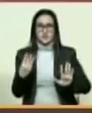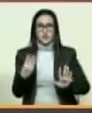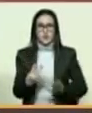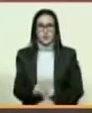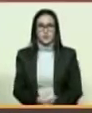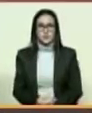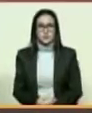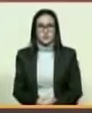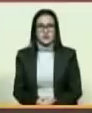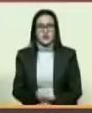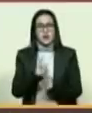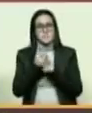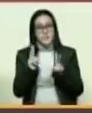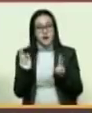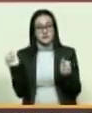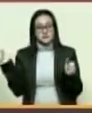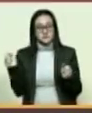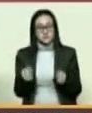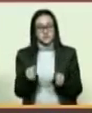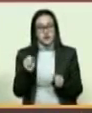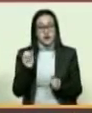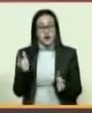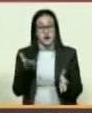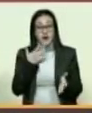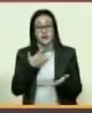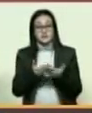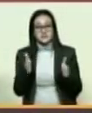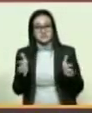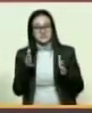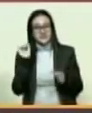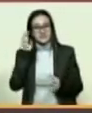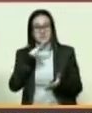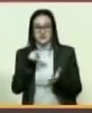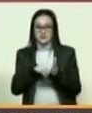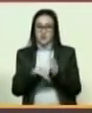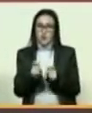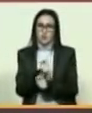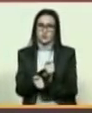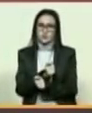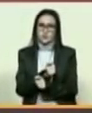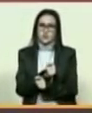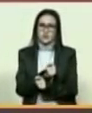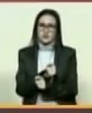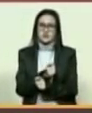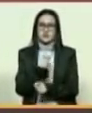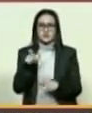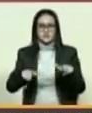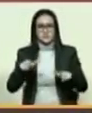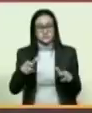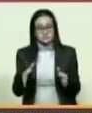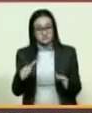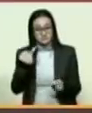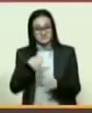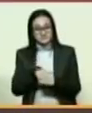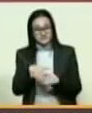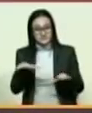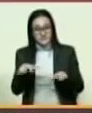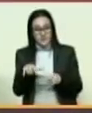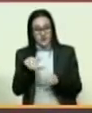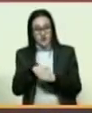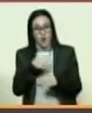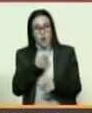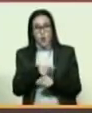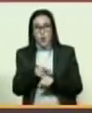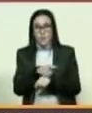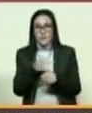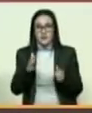La paz que trajo la Asamblea Nacional Constituyente tuvo un corolario inmediato cuando se convocó a elecciones de gobernadores